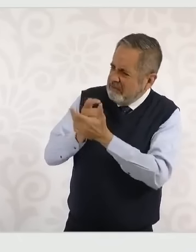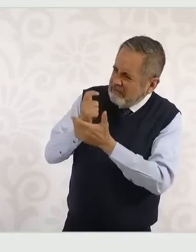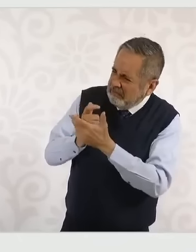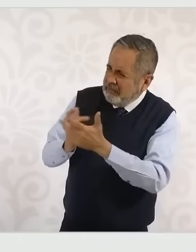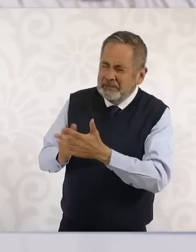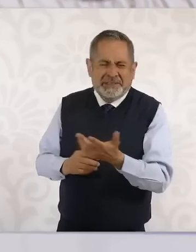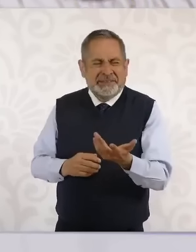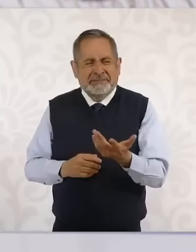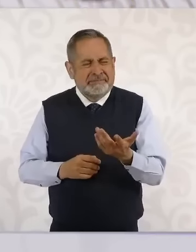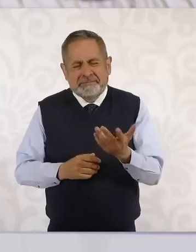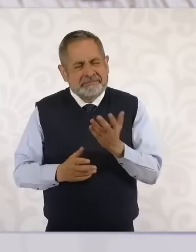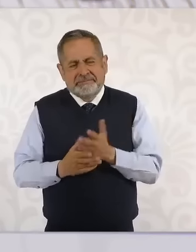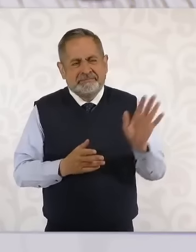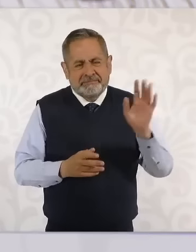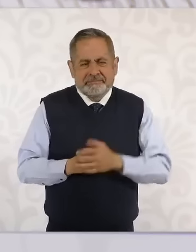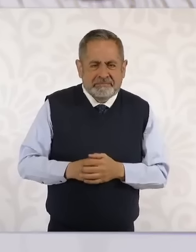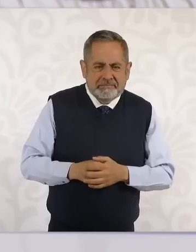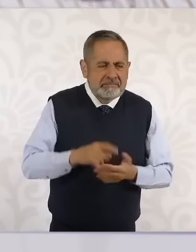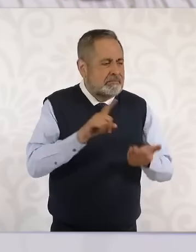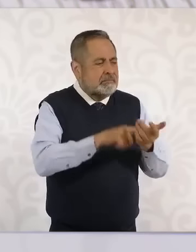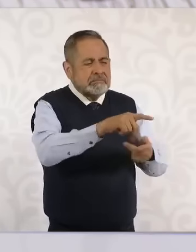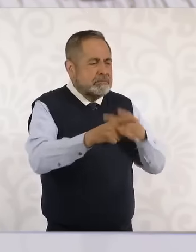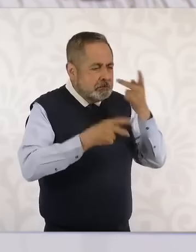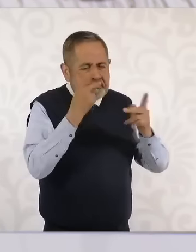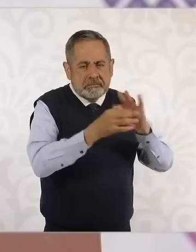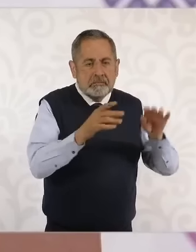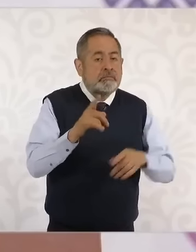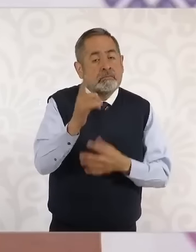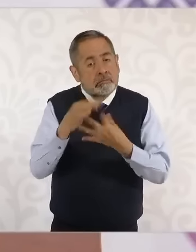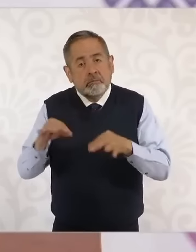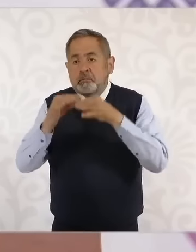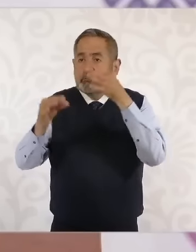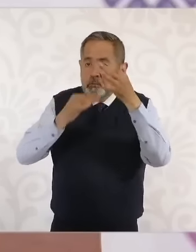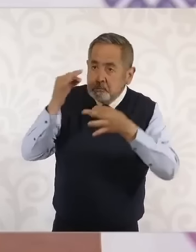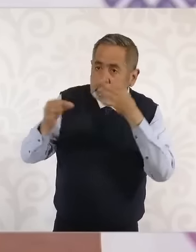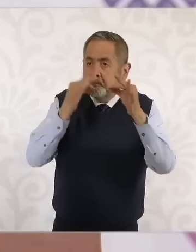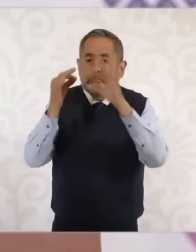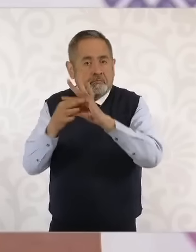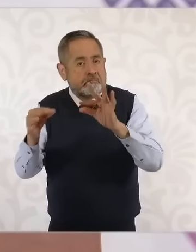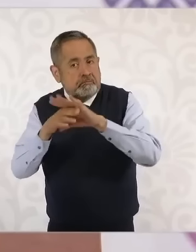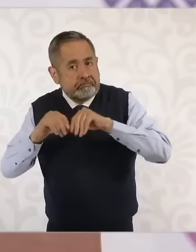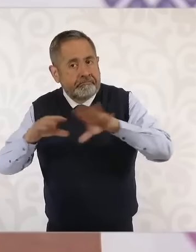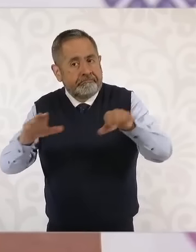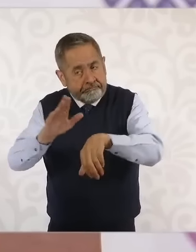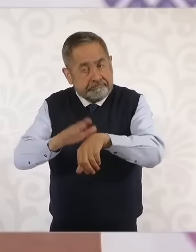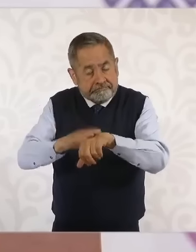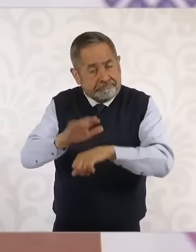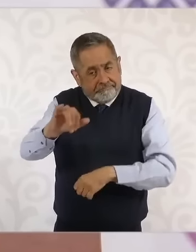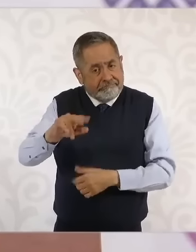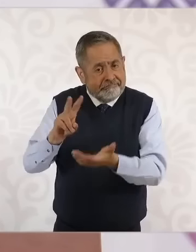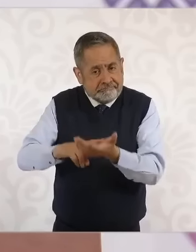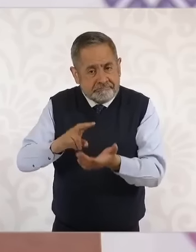Entonces, todo esto va acompañado de campañas de difusión. Es importante que sepamos pues que